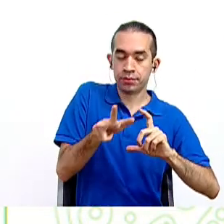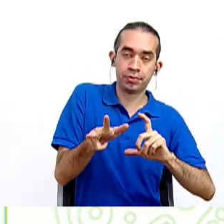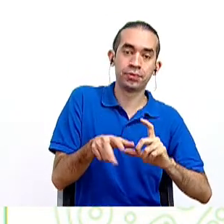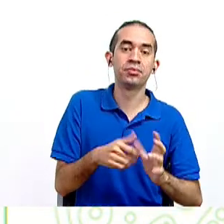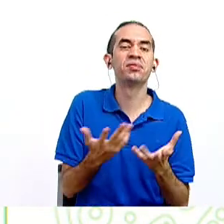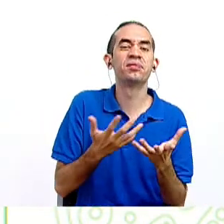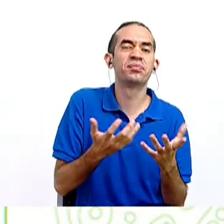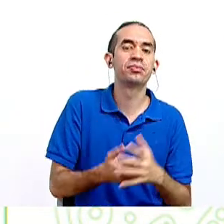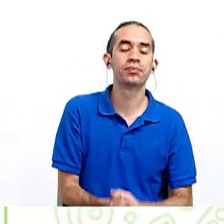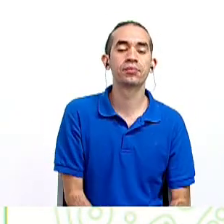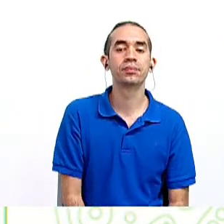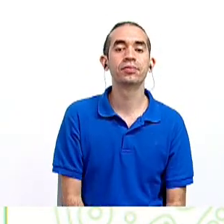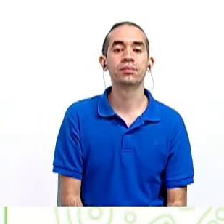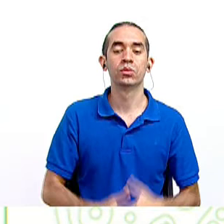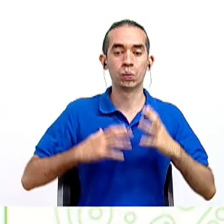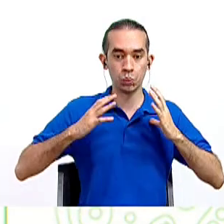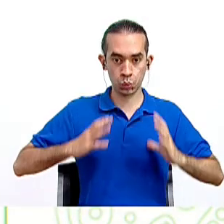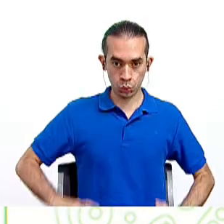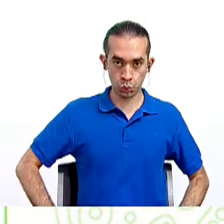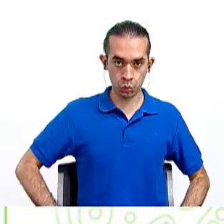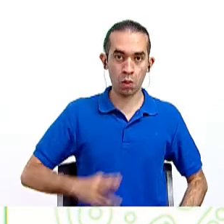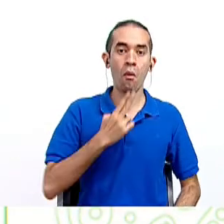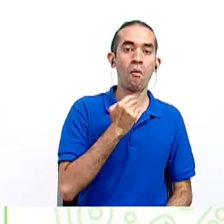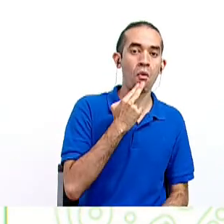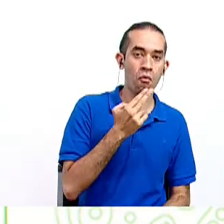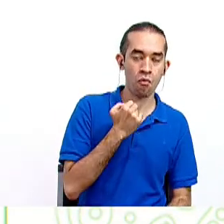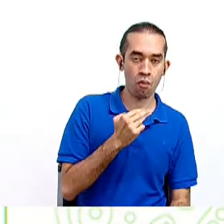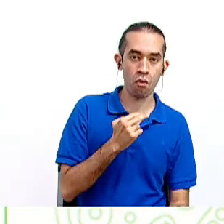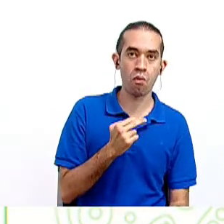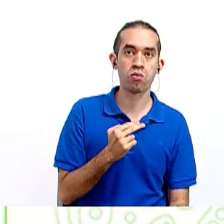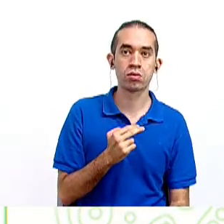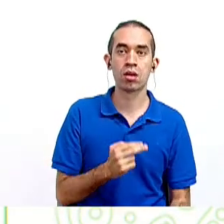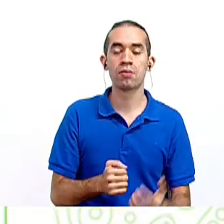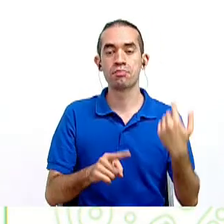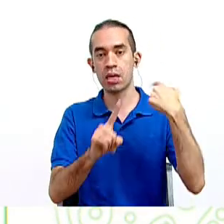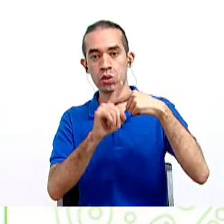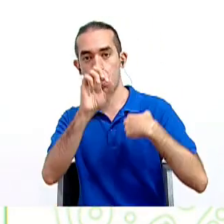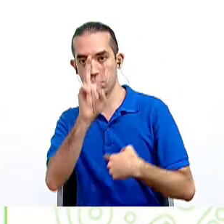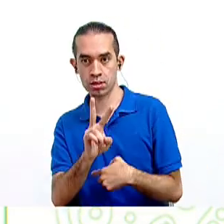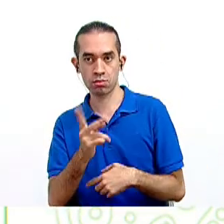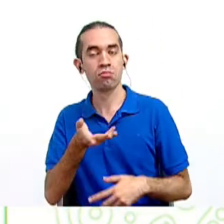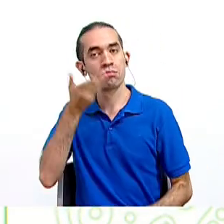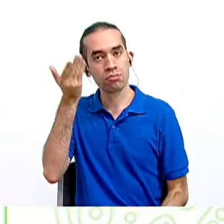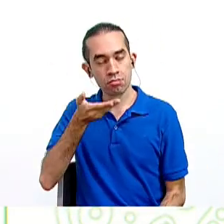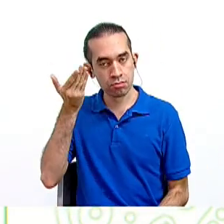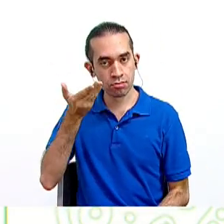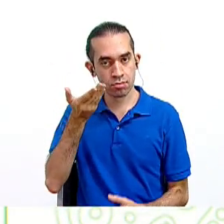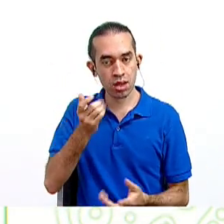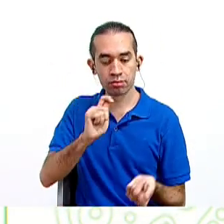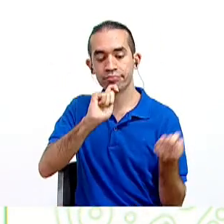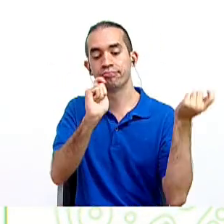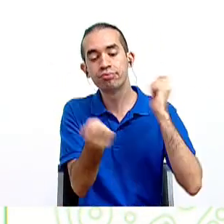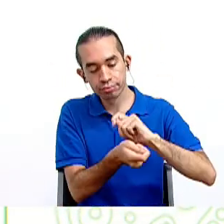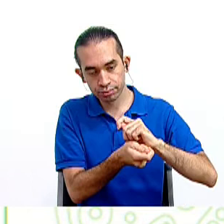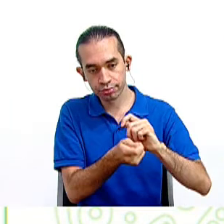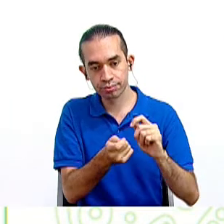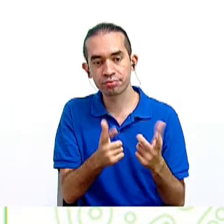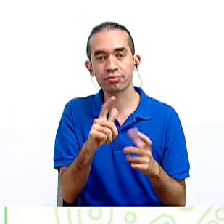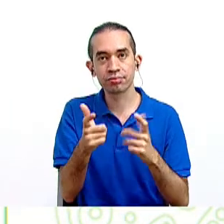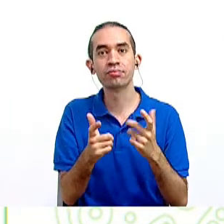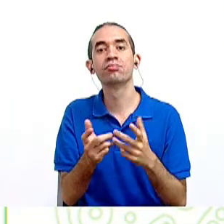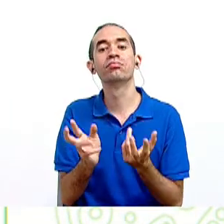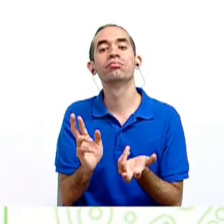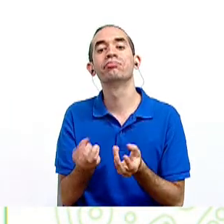que es cuando yo tengo en mi cuerpo glucosa, con el oxígeno que respiro, voy a producir una reacción química que produce